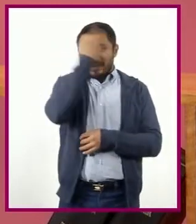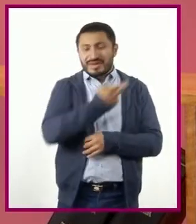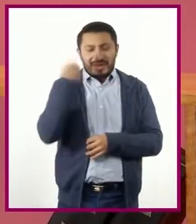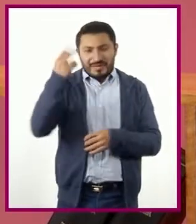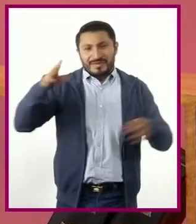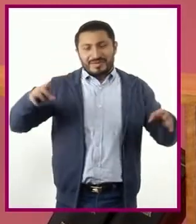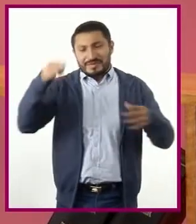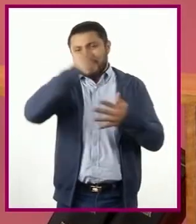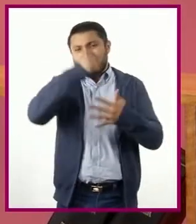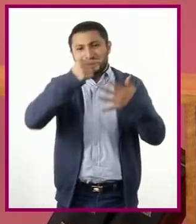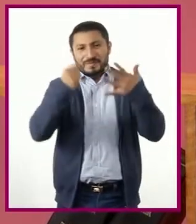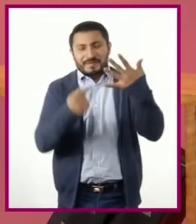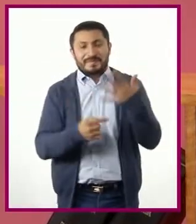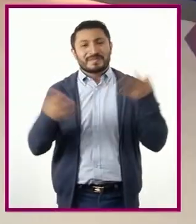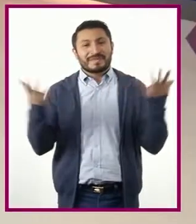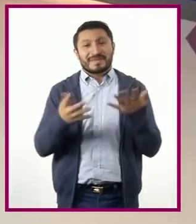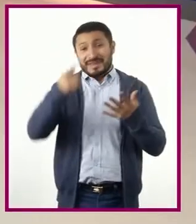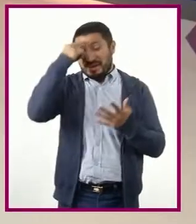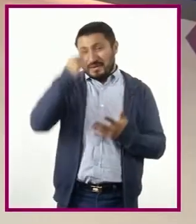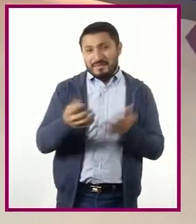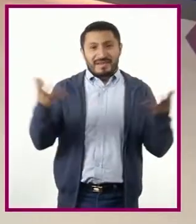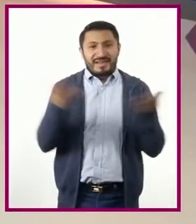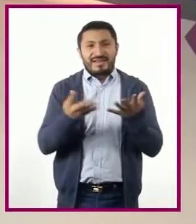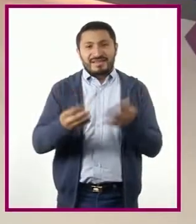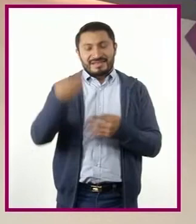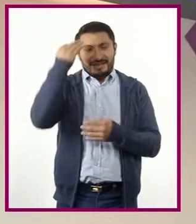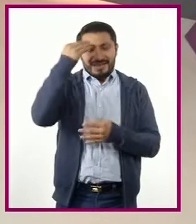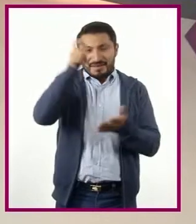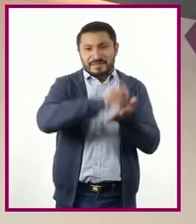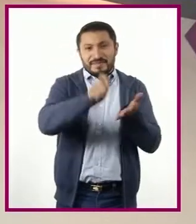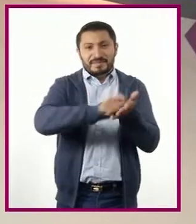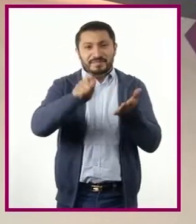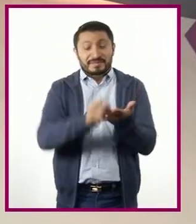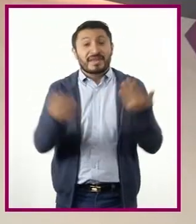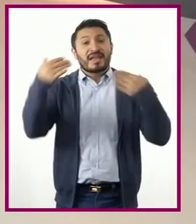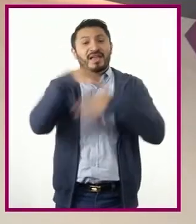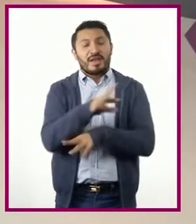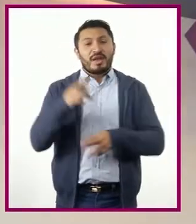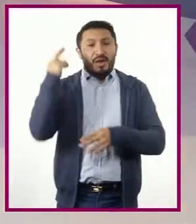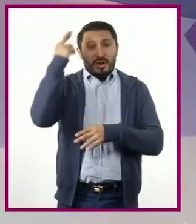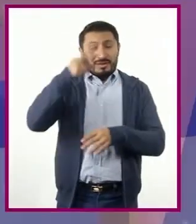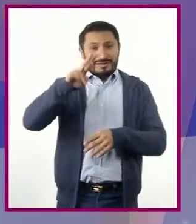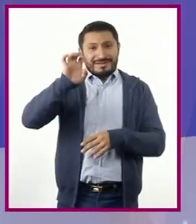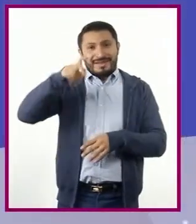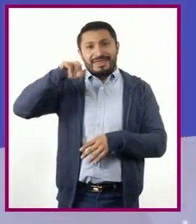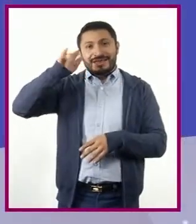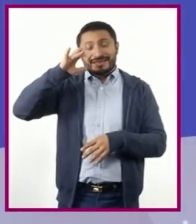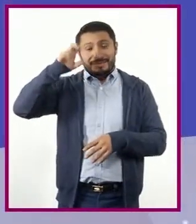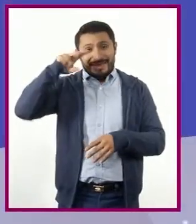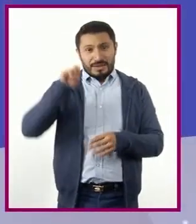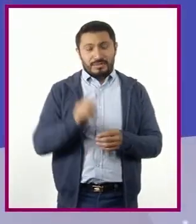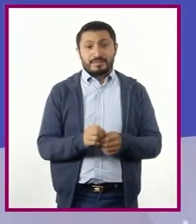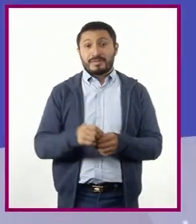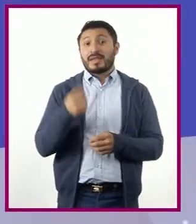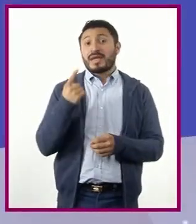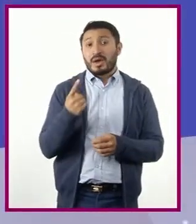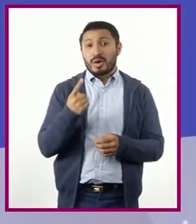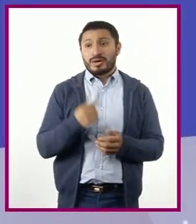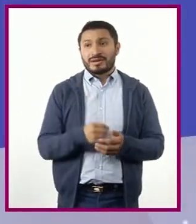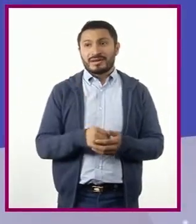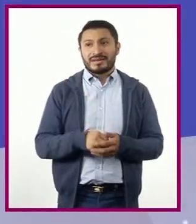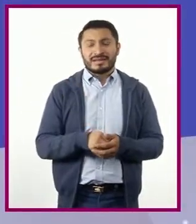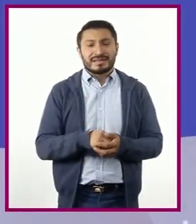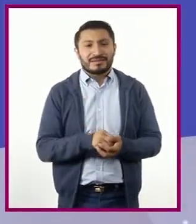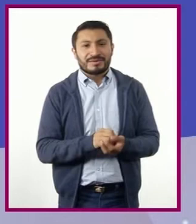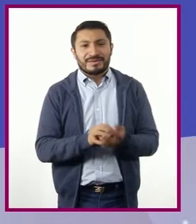que debemos seguir para elaborar nuestro texto expositivo sobre el Renacimiento. 1. Elegir el